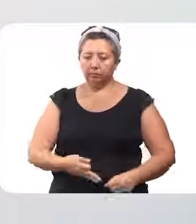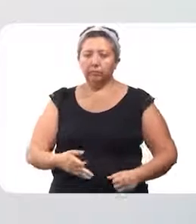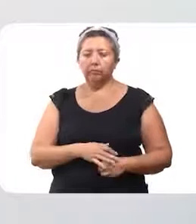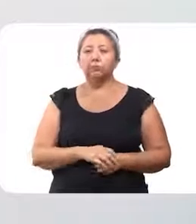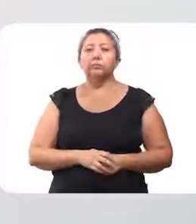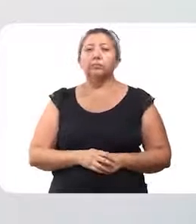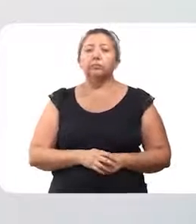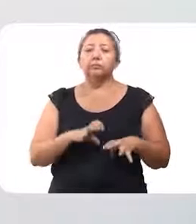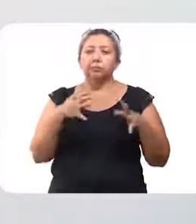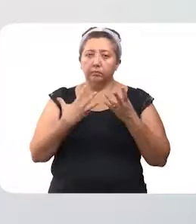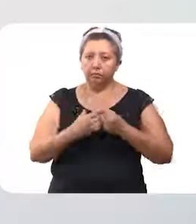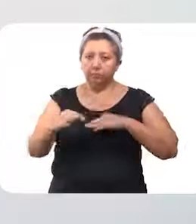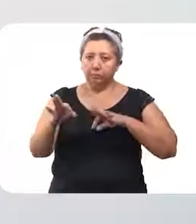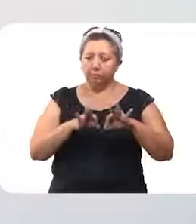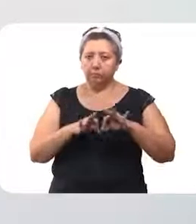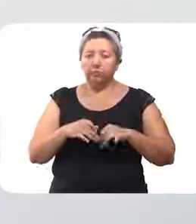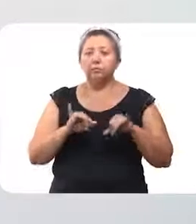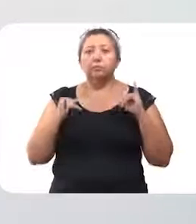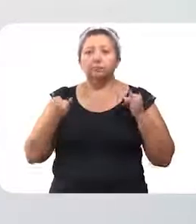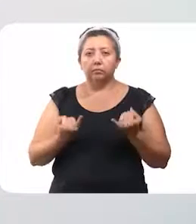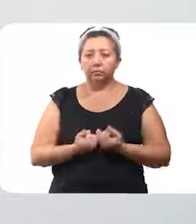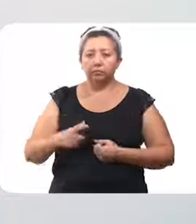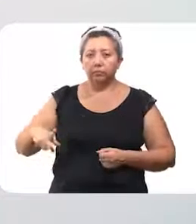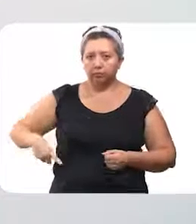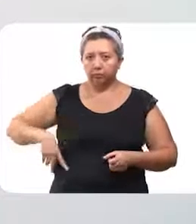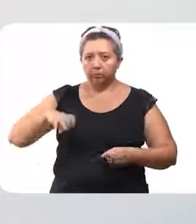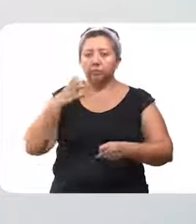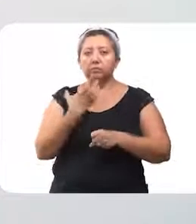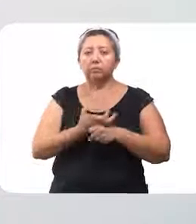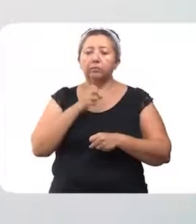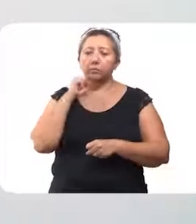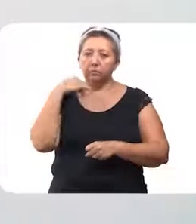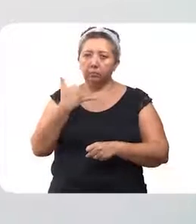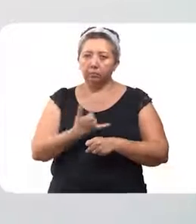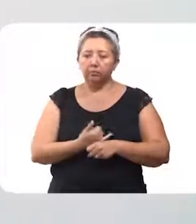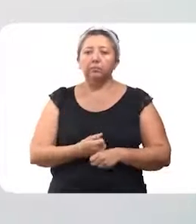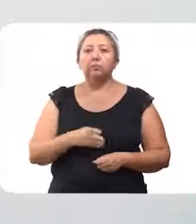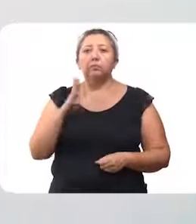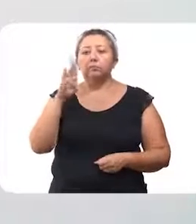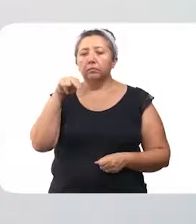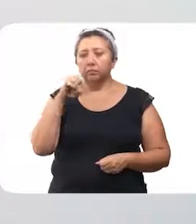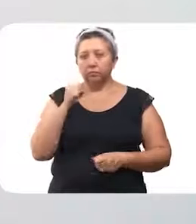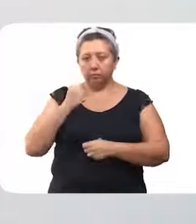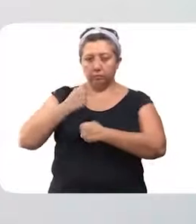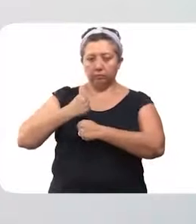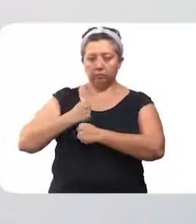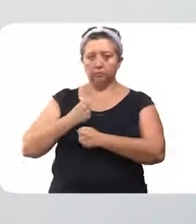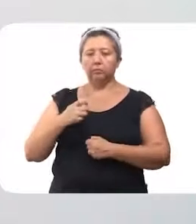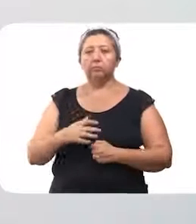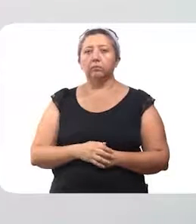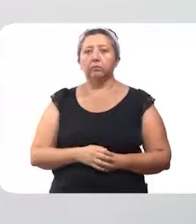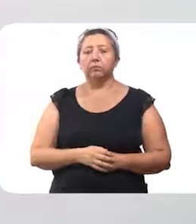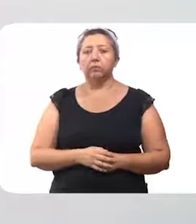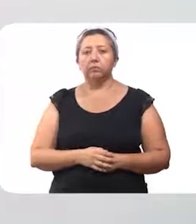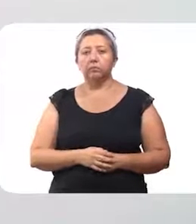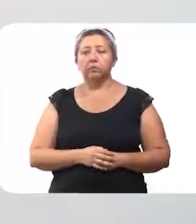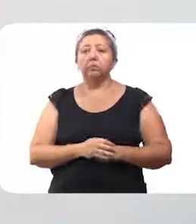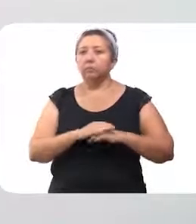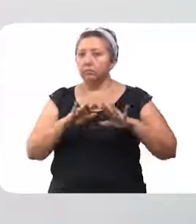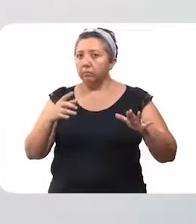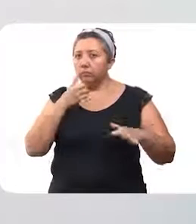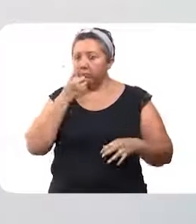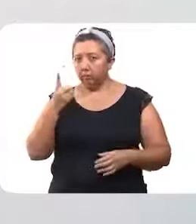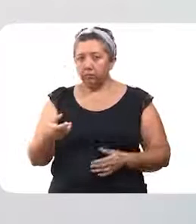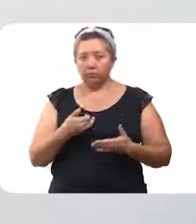familias. Estamos trabajando de manera conjunta el Gobierno del Estado, la Secretaría del Bienestar y las Fuerzas Armadas. Como se